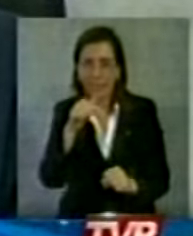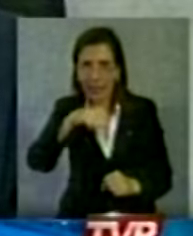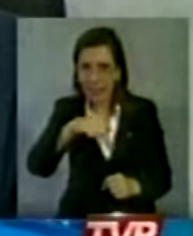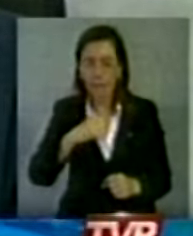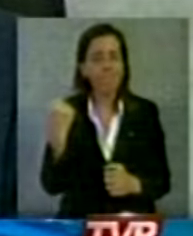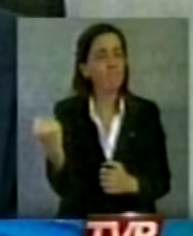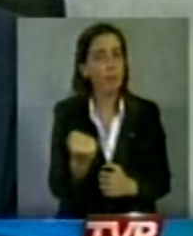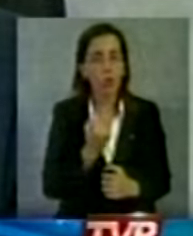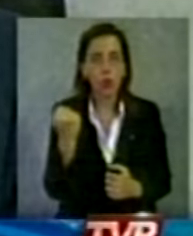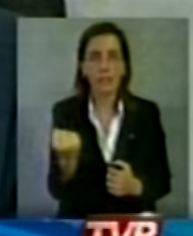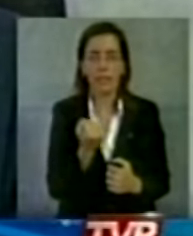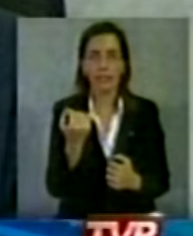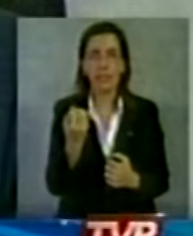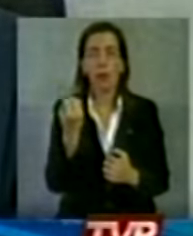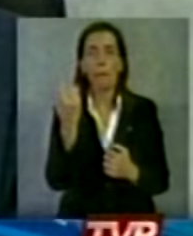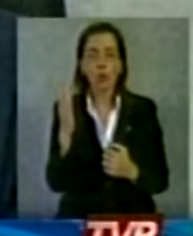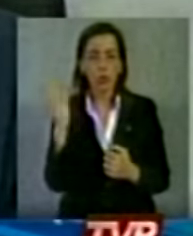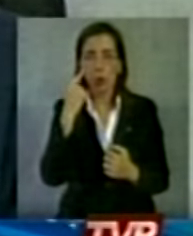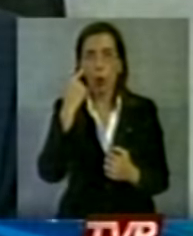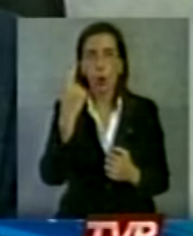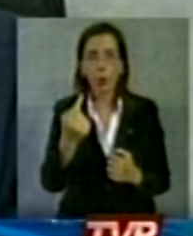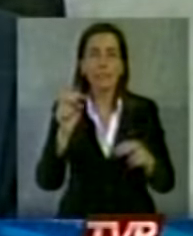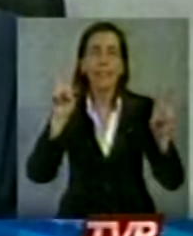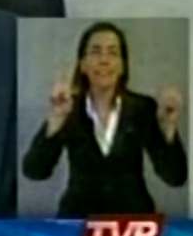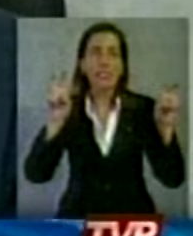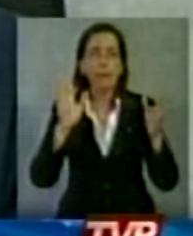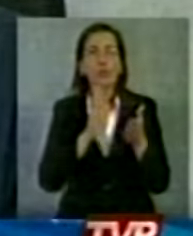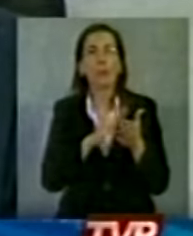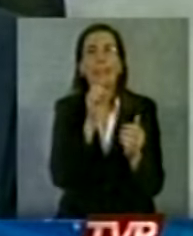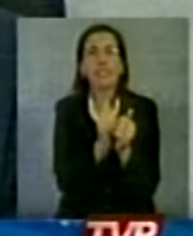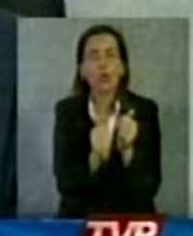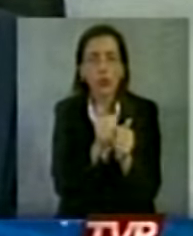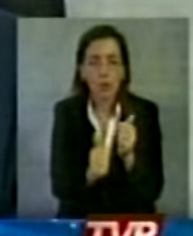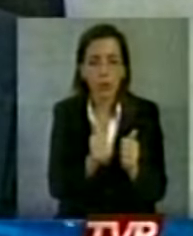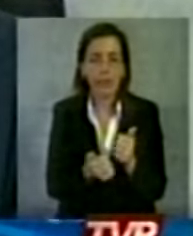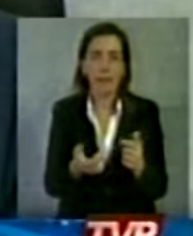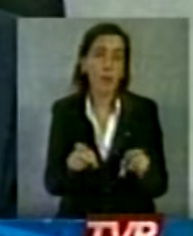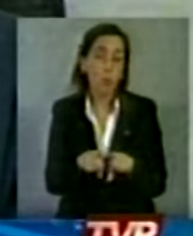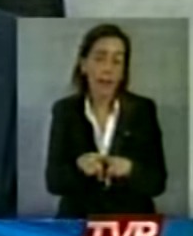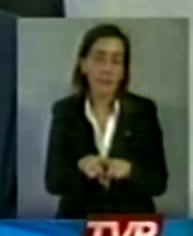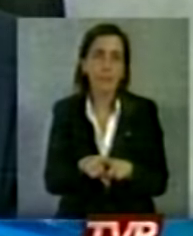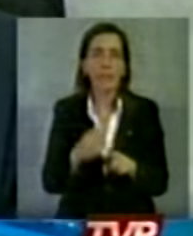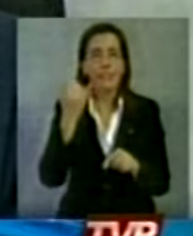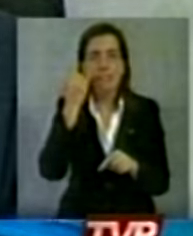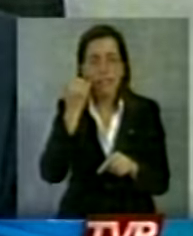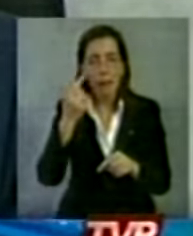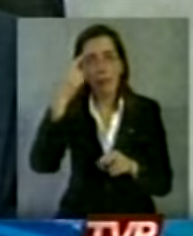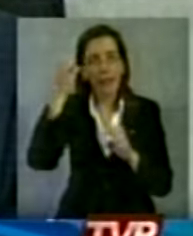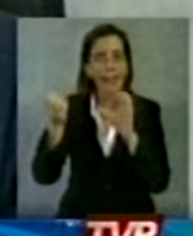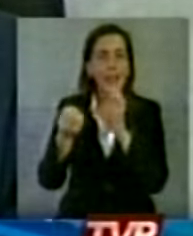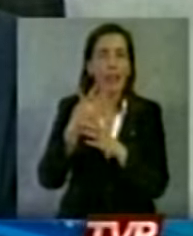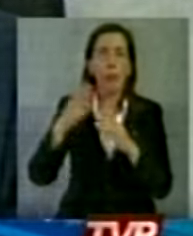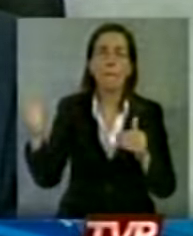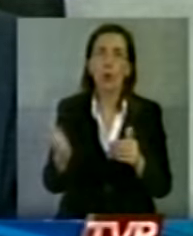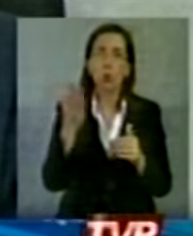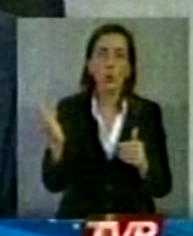provincia, que hunde sus raíces en nuestra historia antigua y moderna y que permitió, a través de la producción intelectual